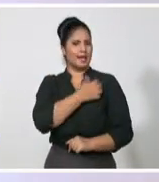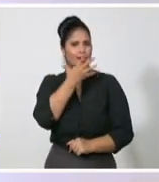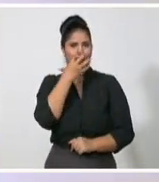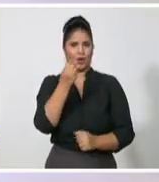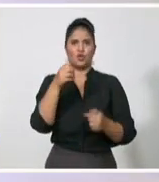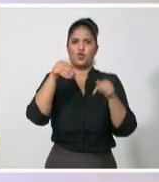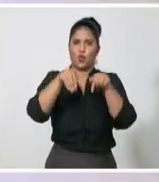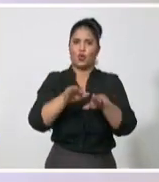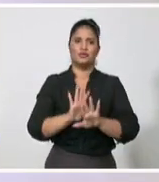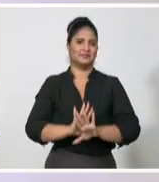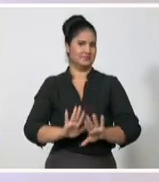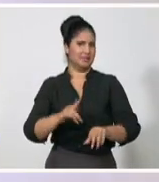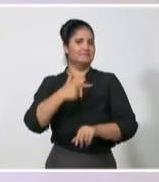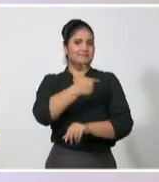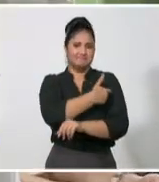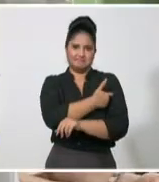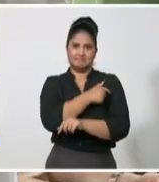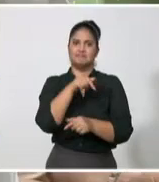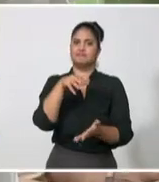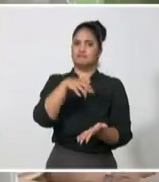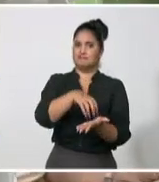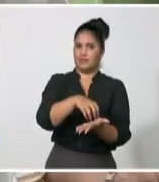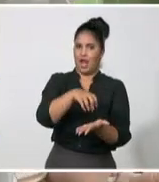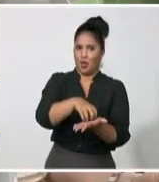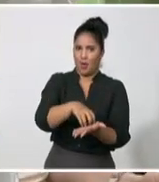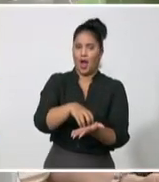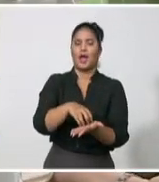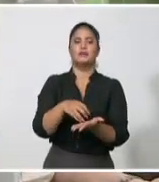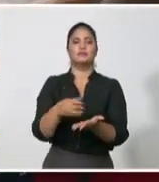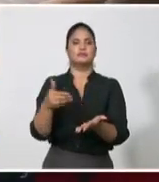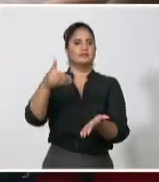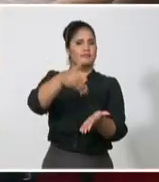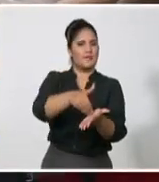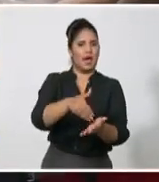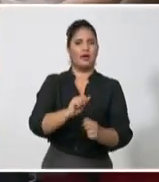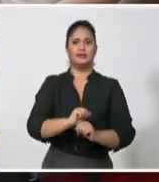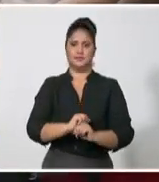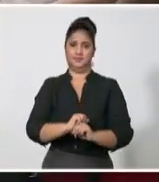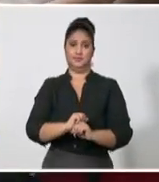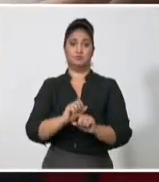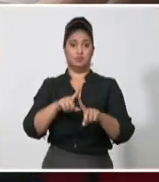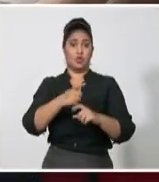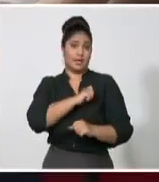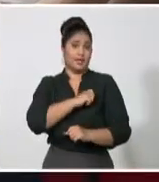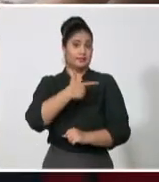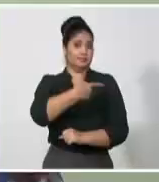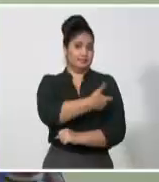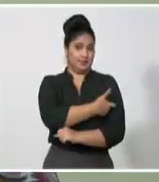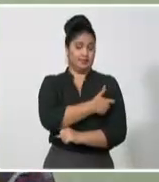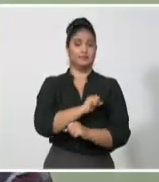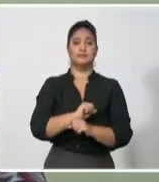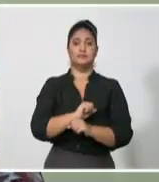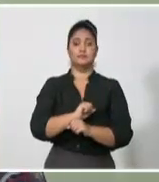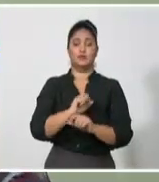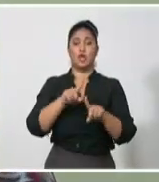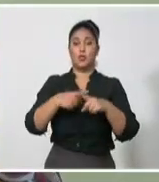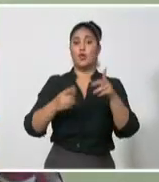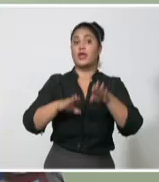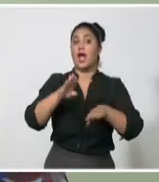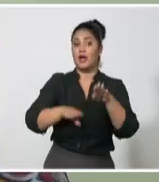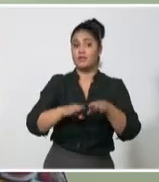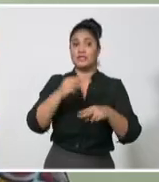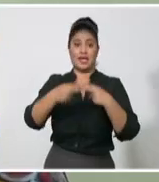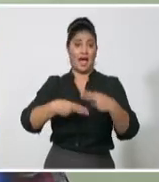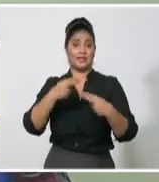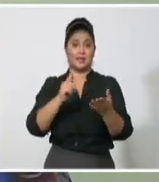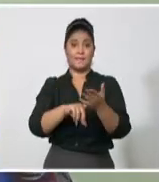padecieron la enfermedad de forma leve o fueron asintomáticos en el momento del diagnóstico. Yo tengo esperanza en esta vacuna, siempre la